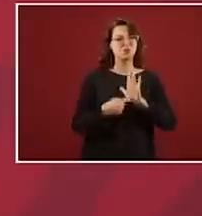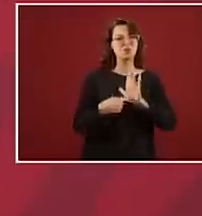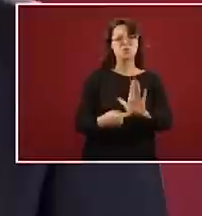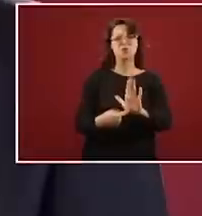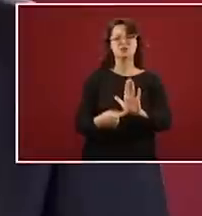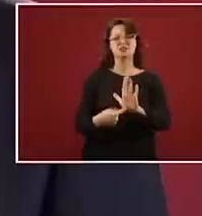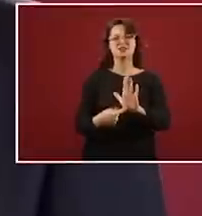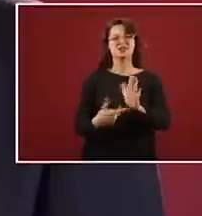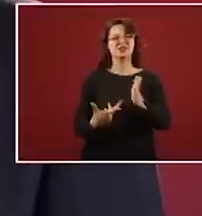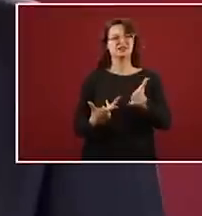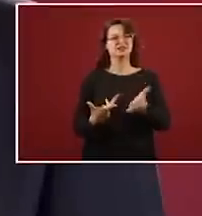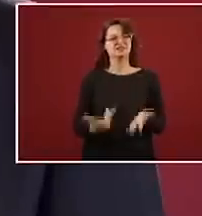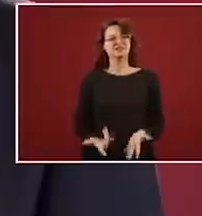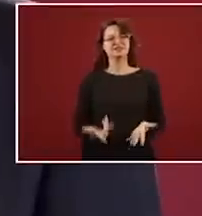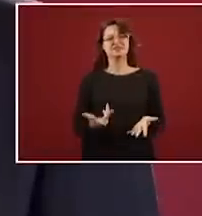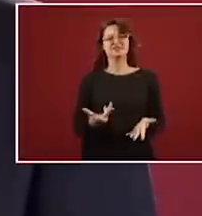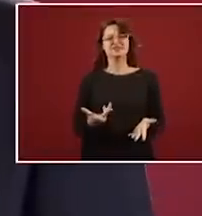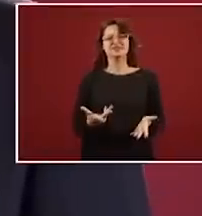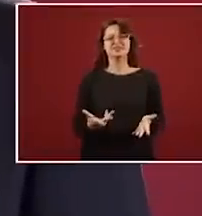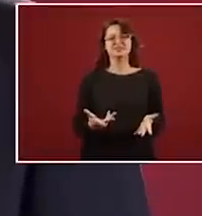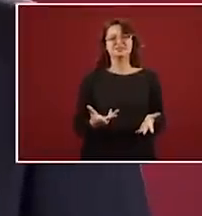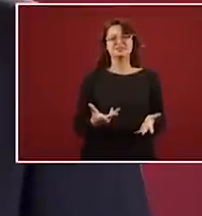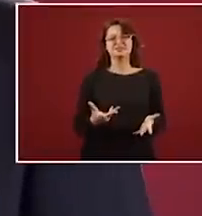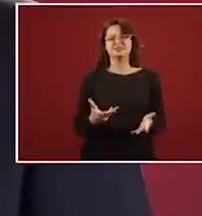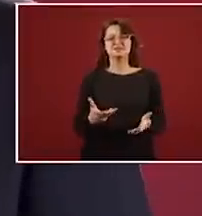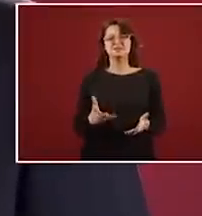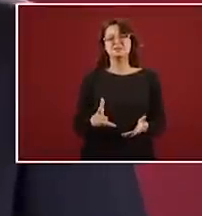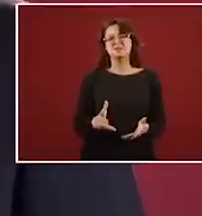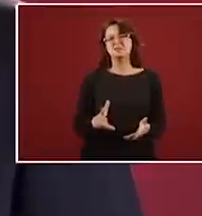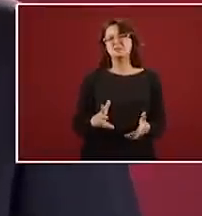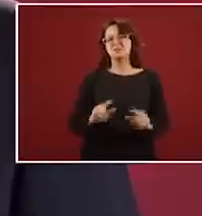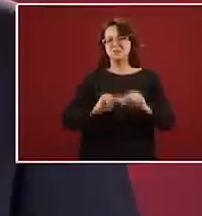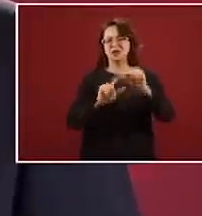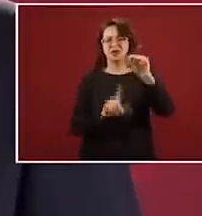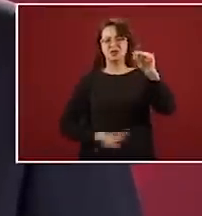de cómo habían dos mundos,